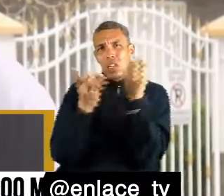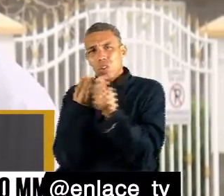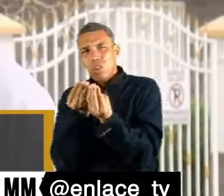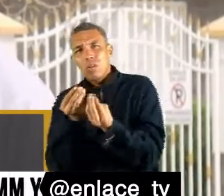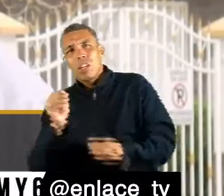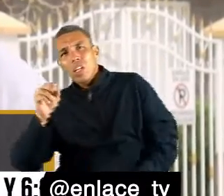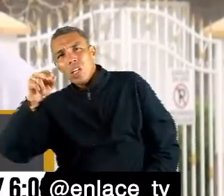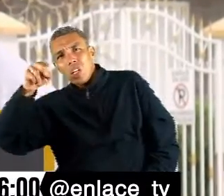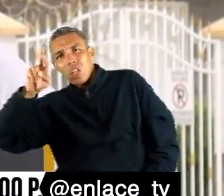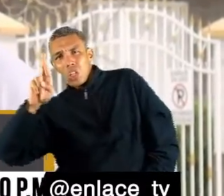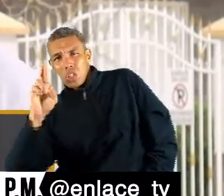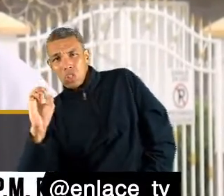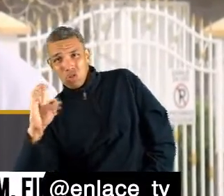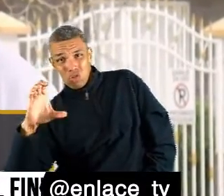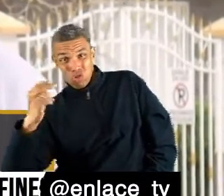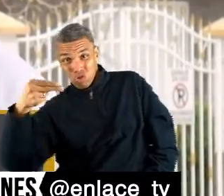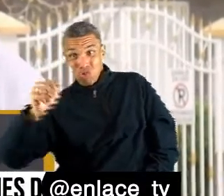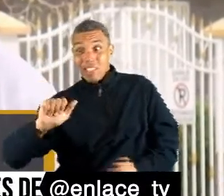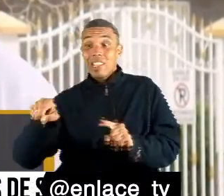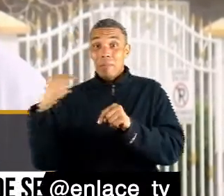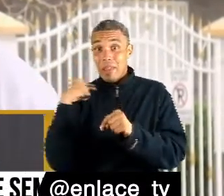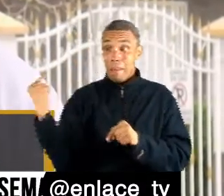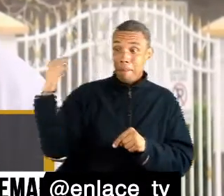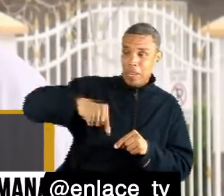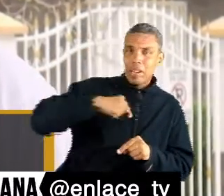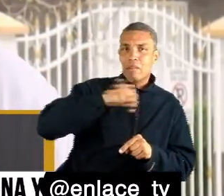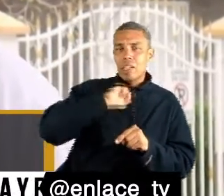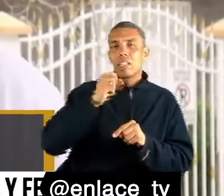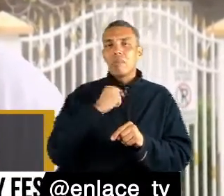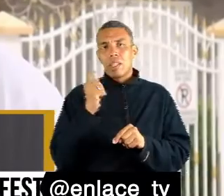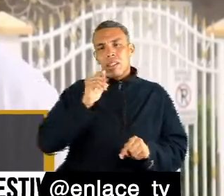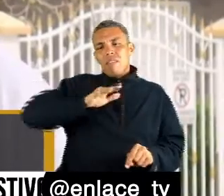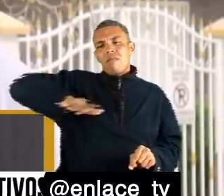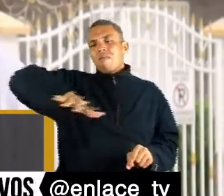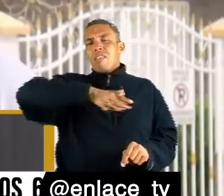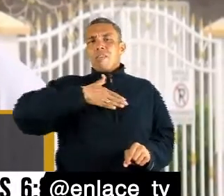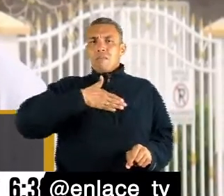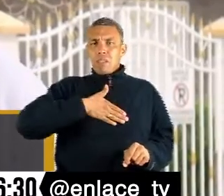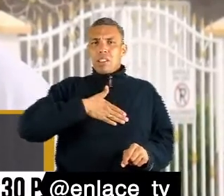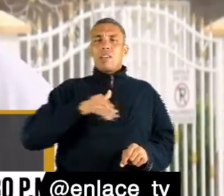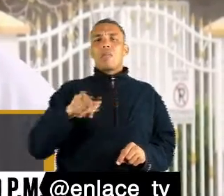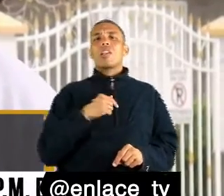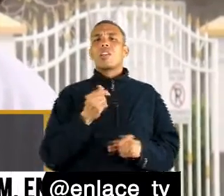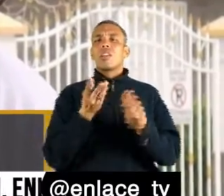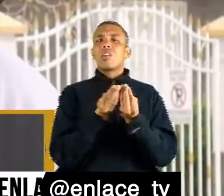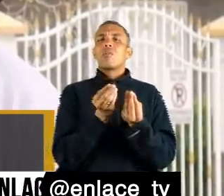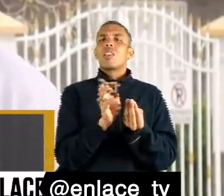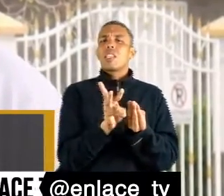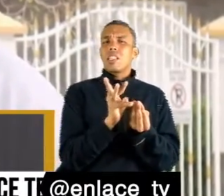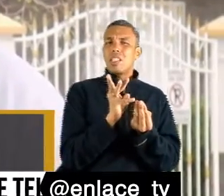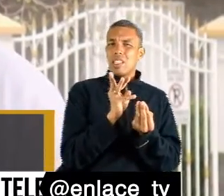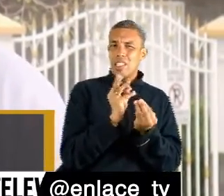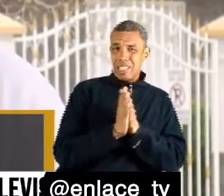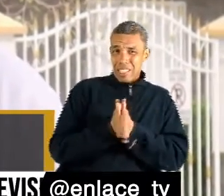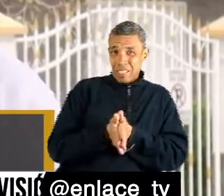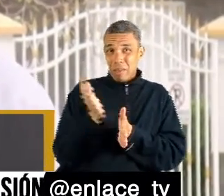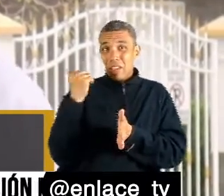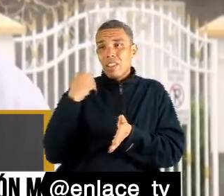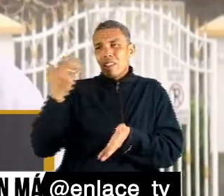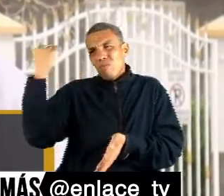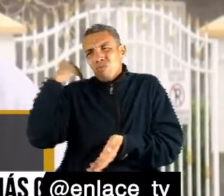de Noxa Boyacá, también se hace presente. El departamento de Bolívar, la banda 13 de diciembre de El Guamo Bolívar, que es la ganadora de